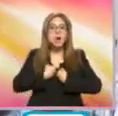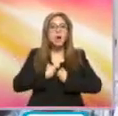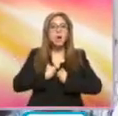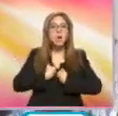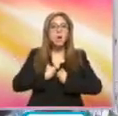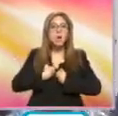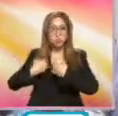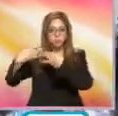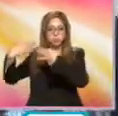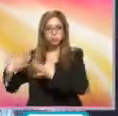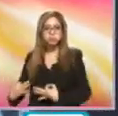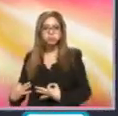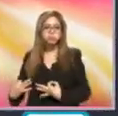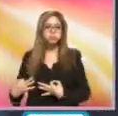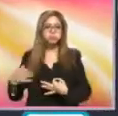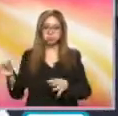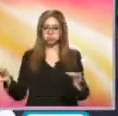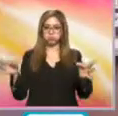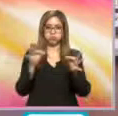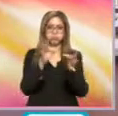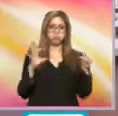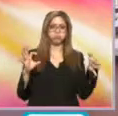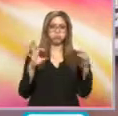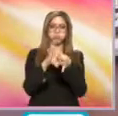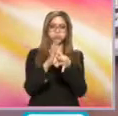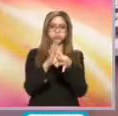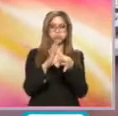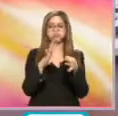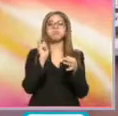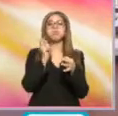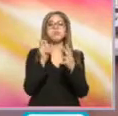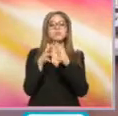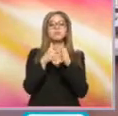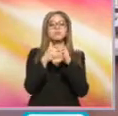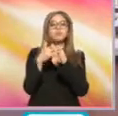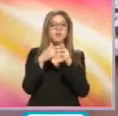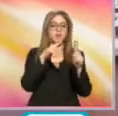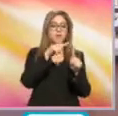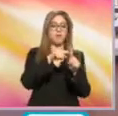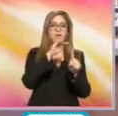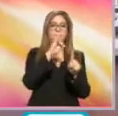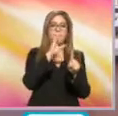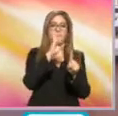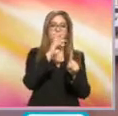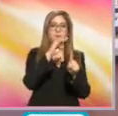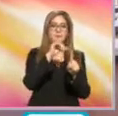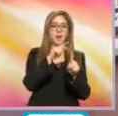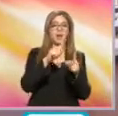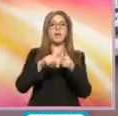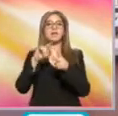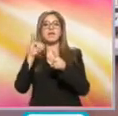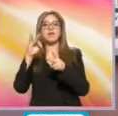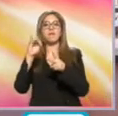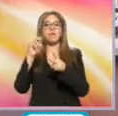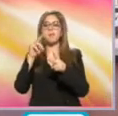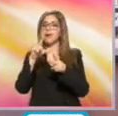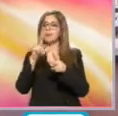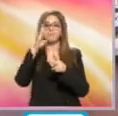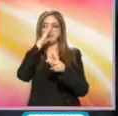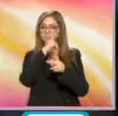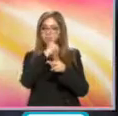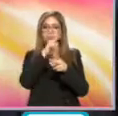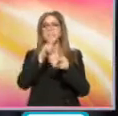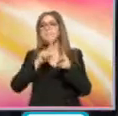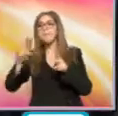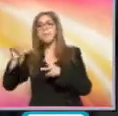formal, Como por este. ejemplo, como este, ¿no? Entonces, ¿por qué? Porque estamos combinando formal con informal. Ok. Tendría que irme, como por ejemplo,